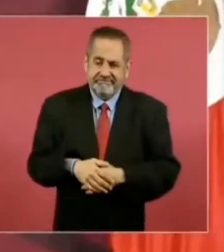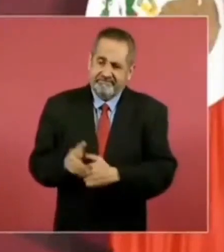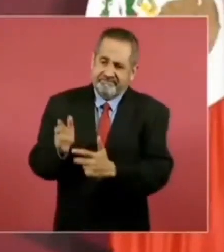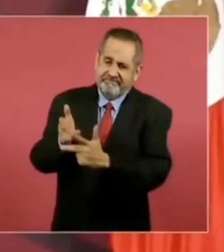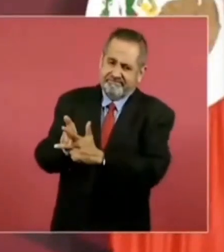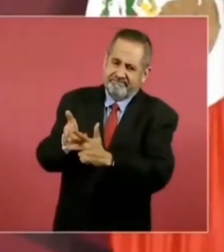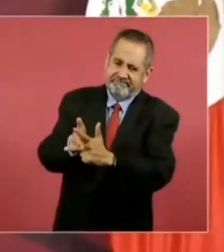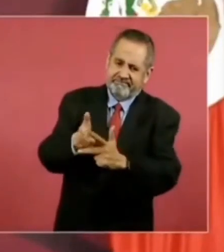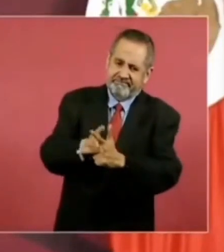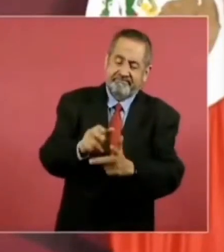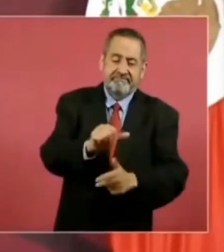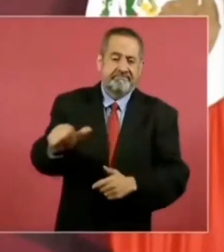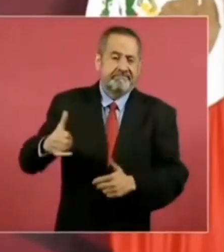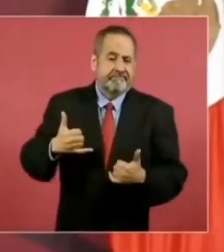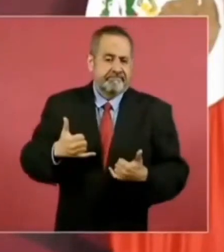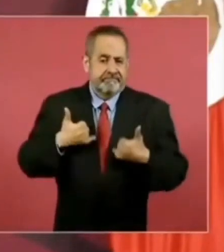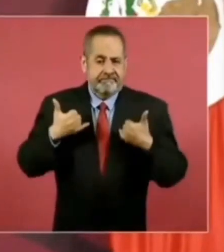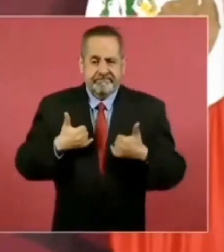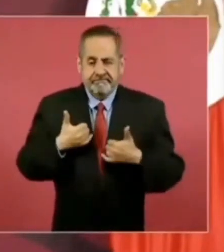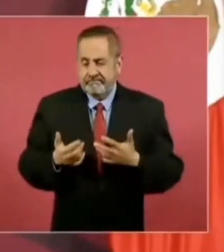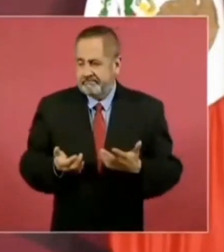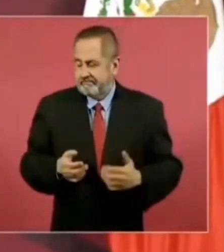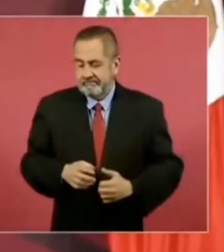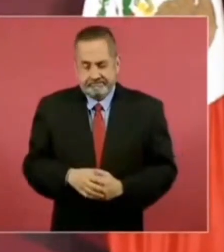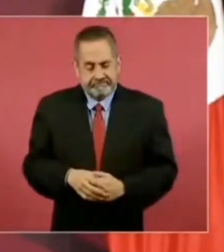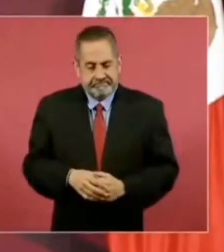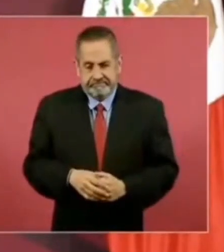jóvenes, y